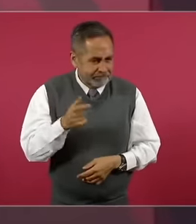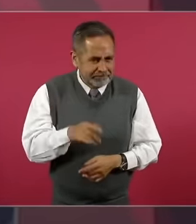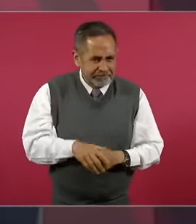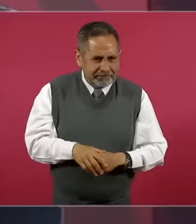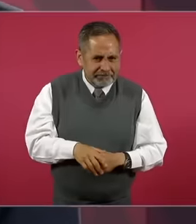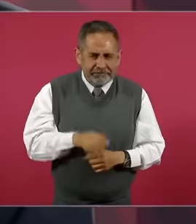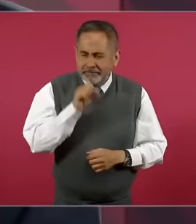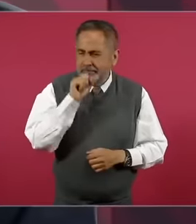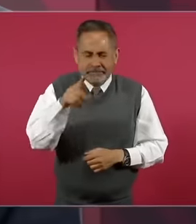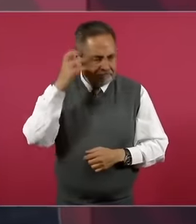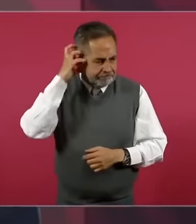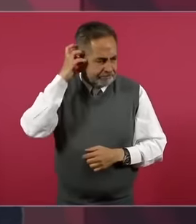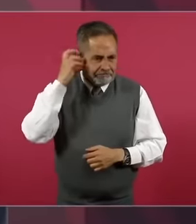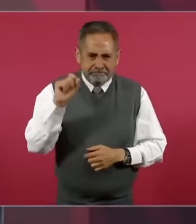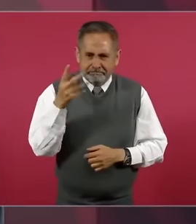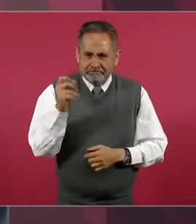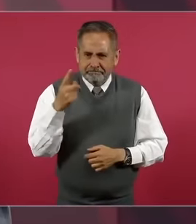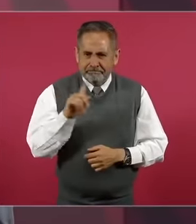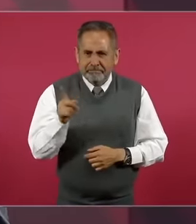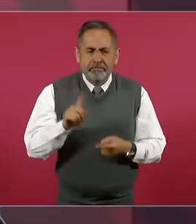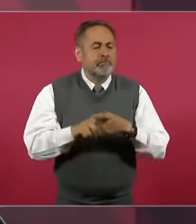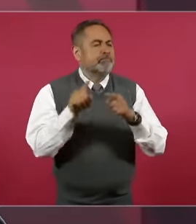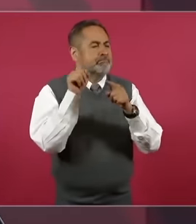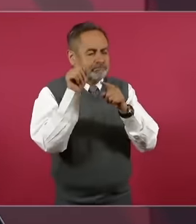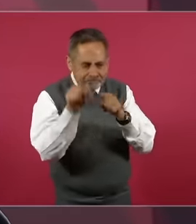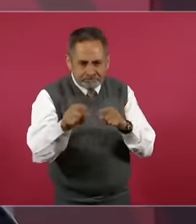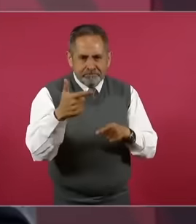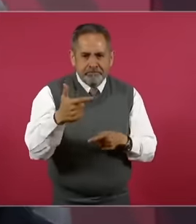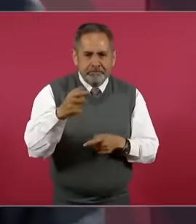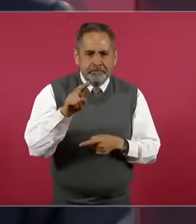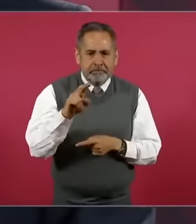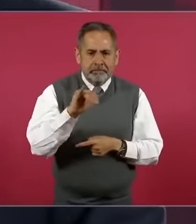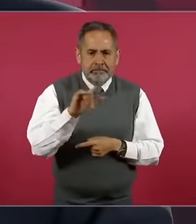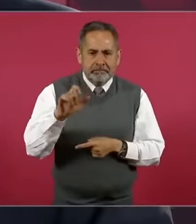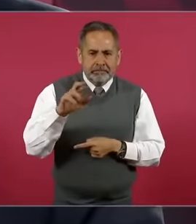ya no estaba tampoco Zabludowsky, Guillermo Ortega.